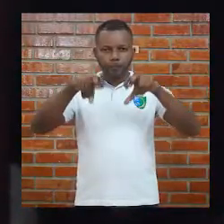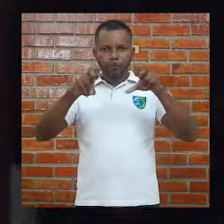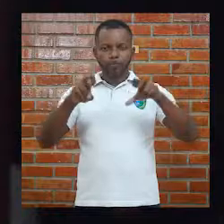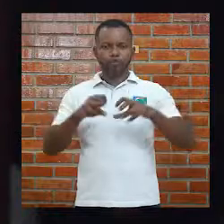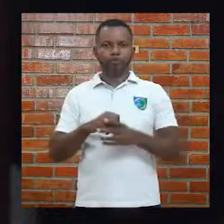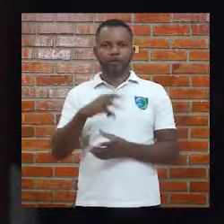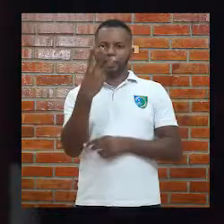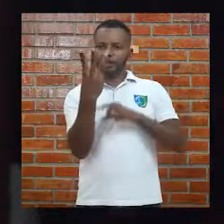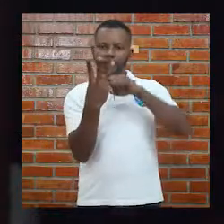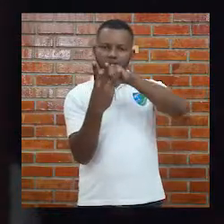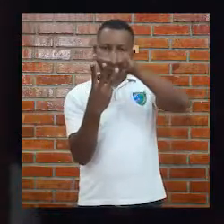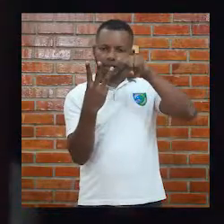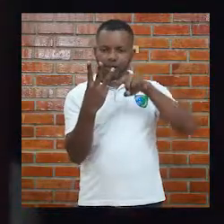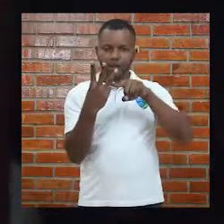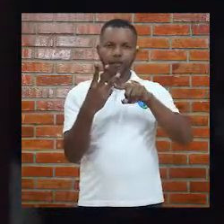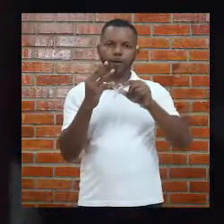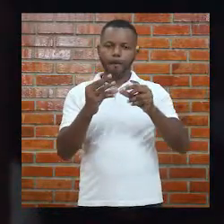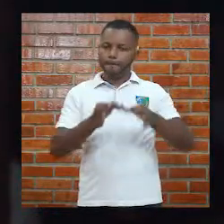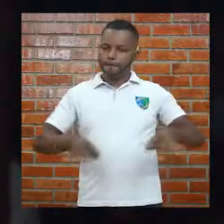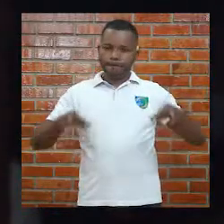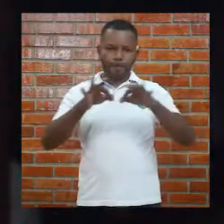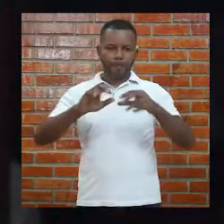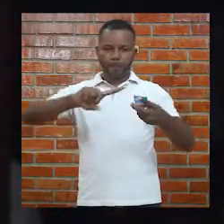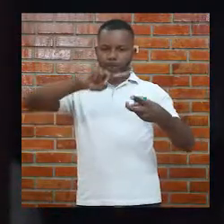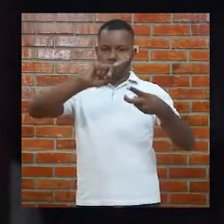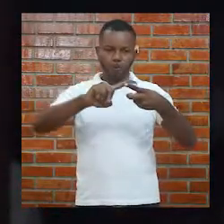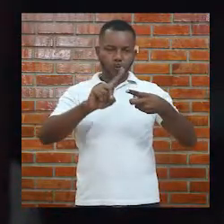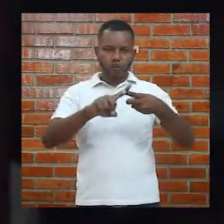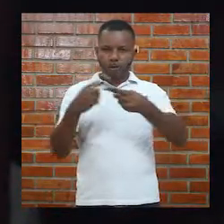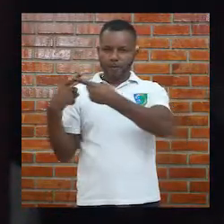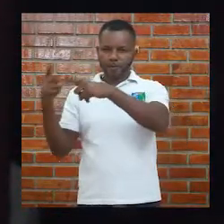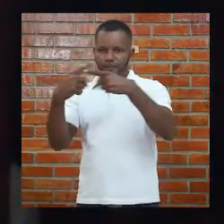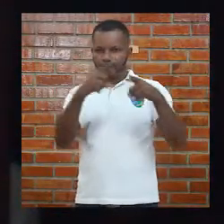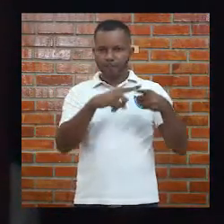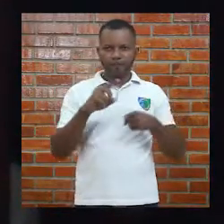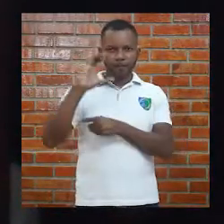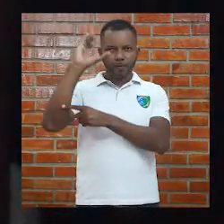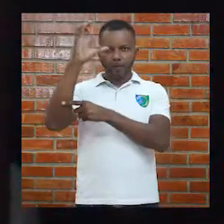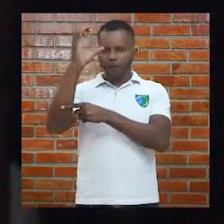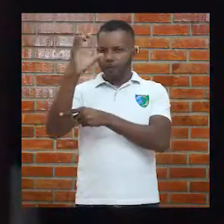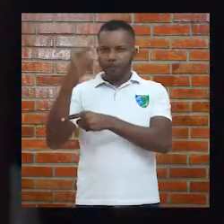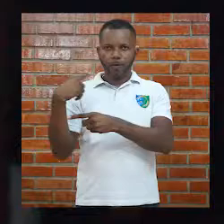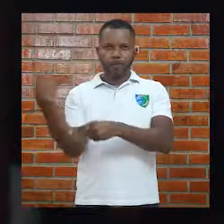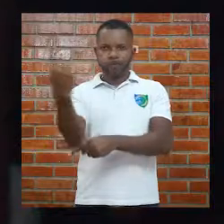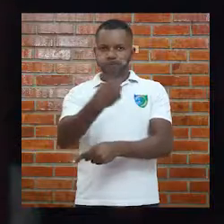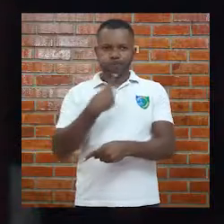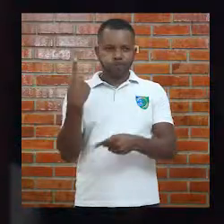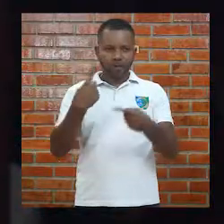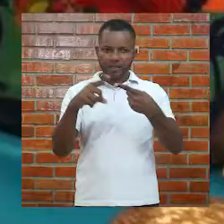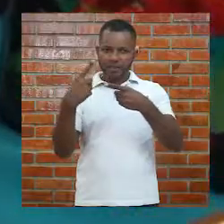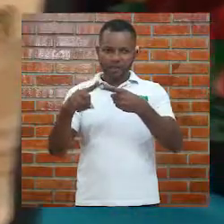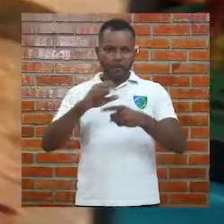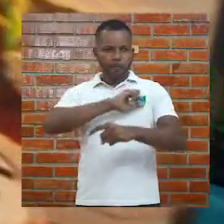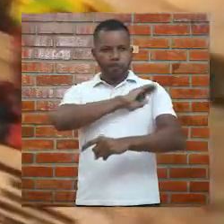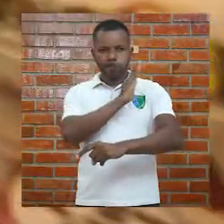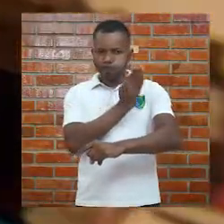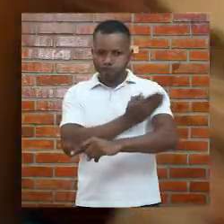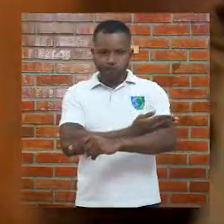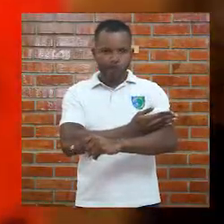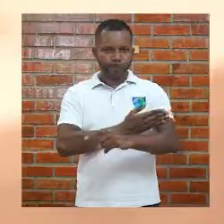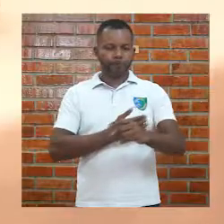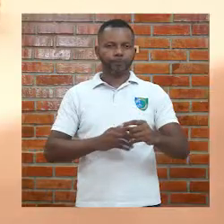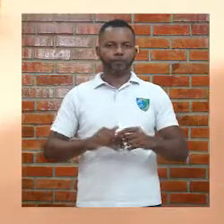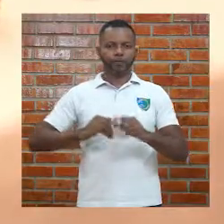tres ejes fundamentales. Uno, el de la diversidad de Colombia, que sin duda nos da a nosotros un potencial